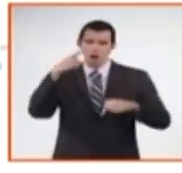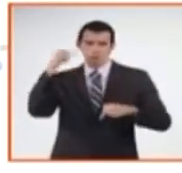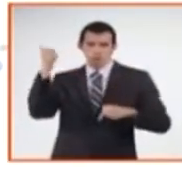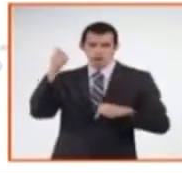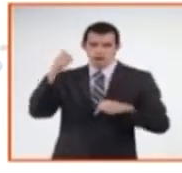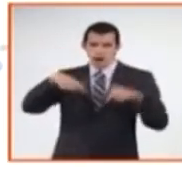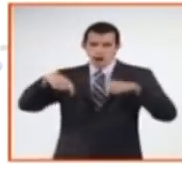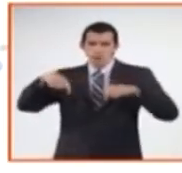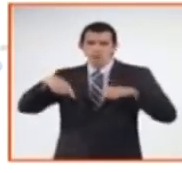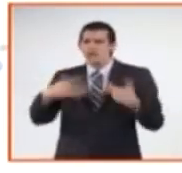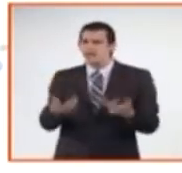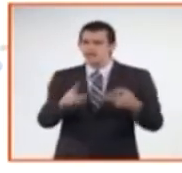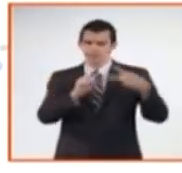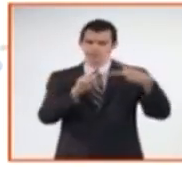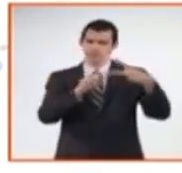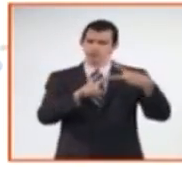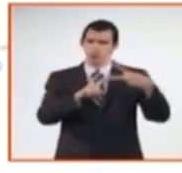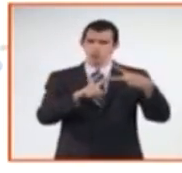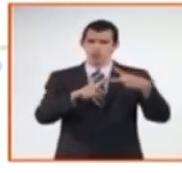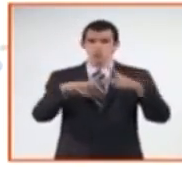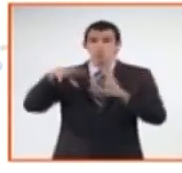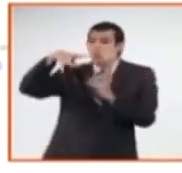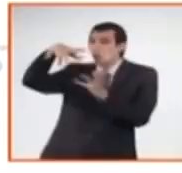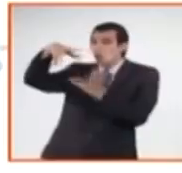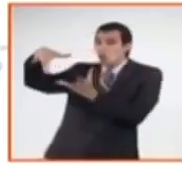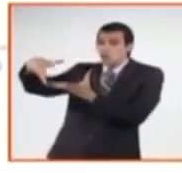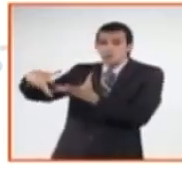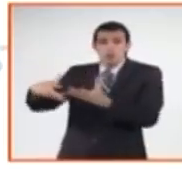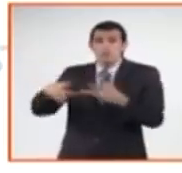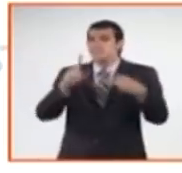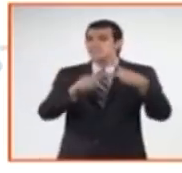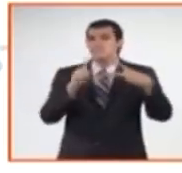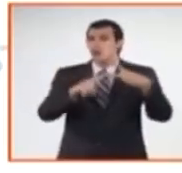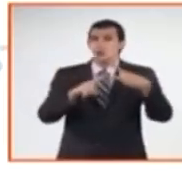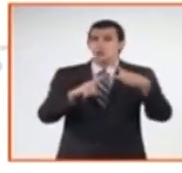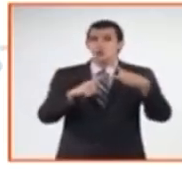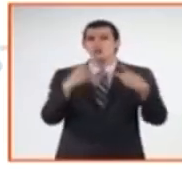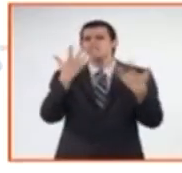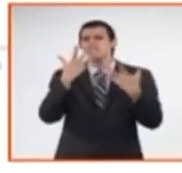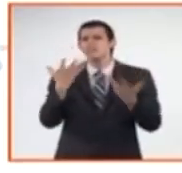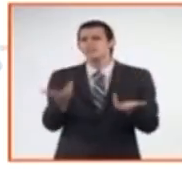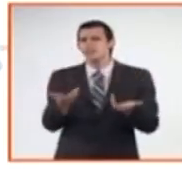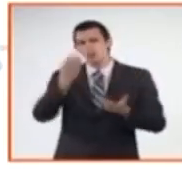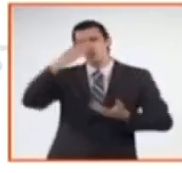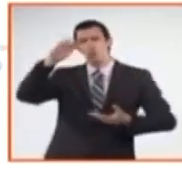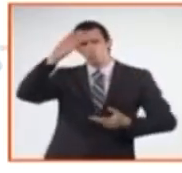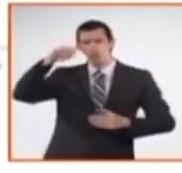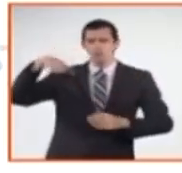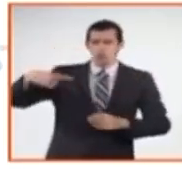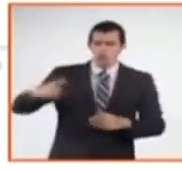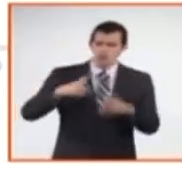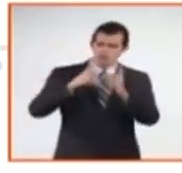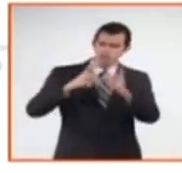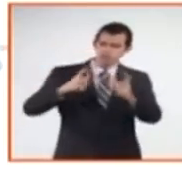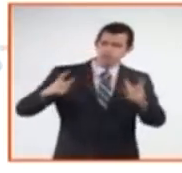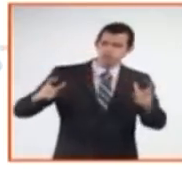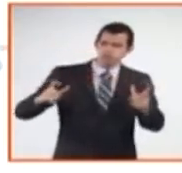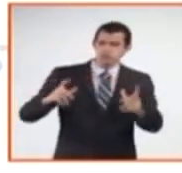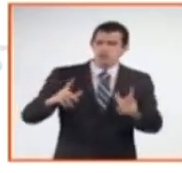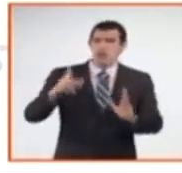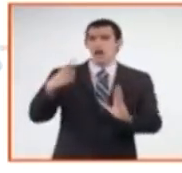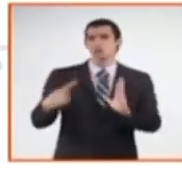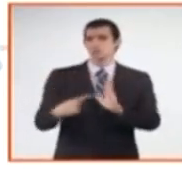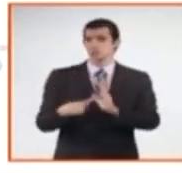vacunación diaria en el mes de septiembre se debe incrementar significativamente el ritmo de vacunación pues como decía en el mes de